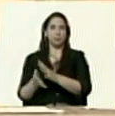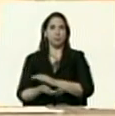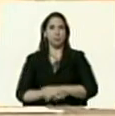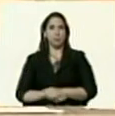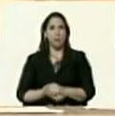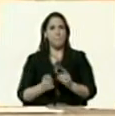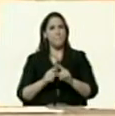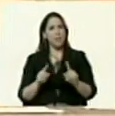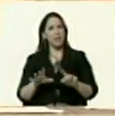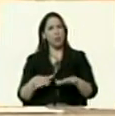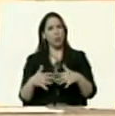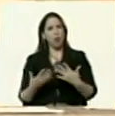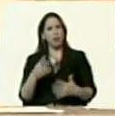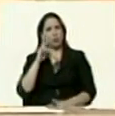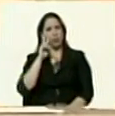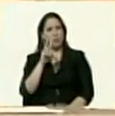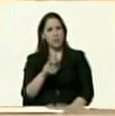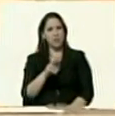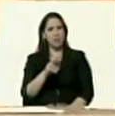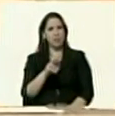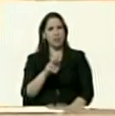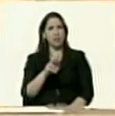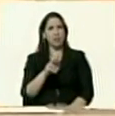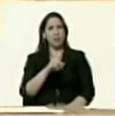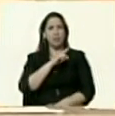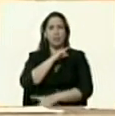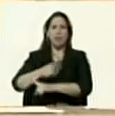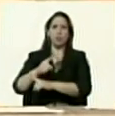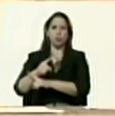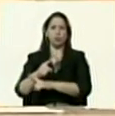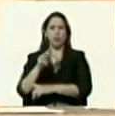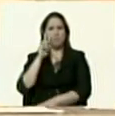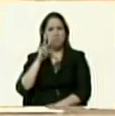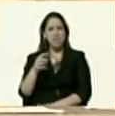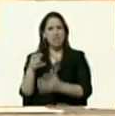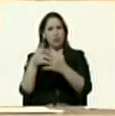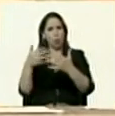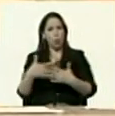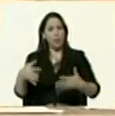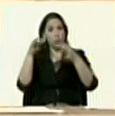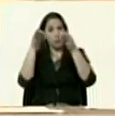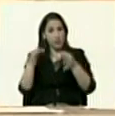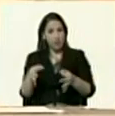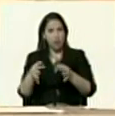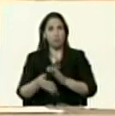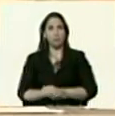Pero cuando yo vi la denuncia, cuando vi el documento oficial que